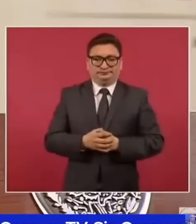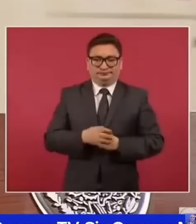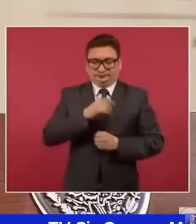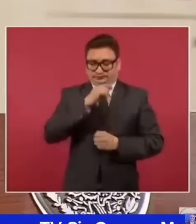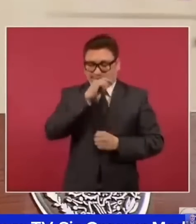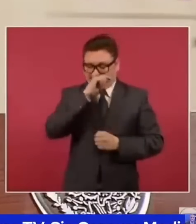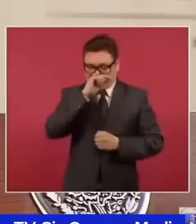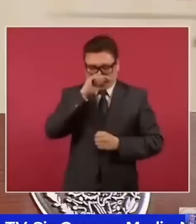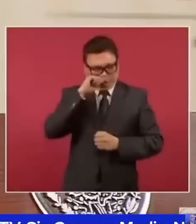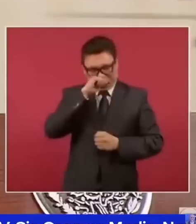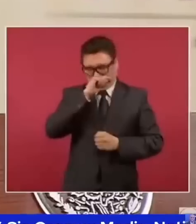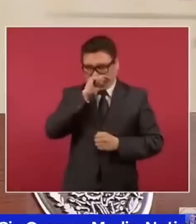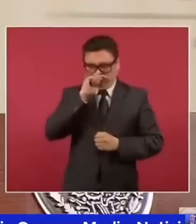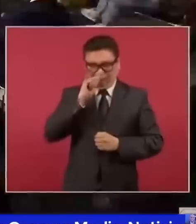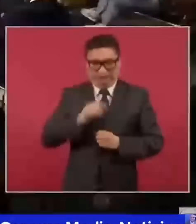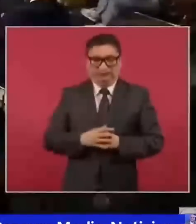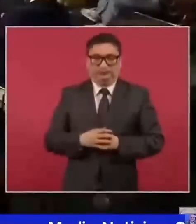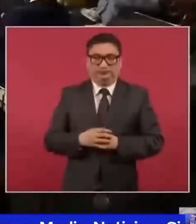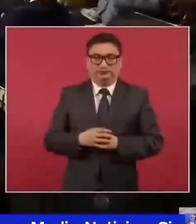hasta junio